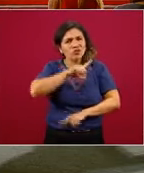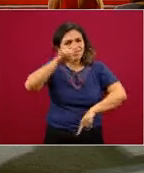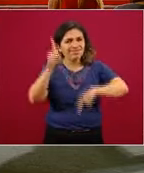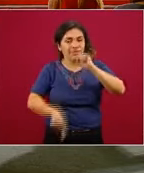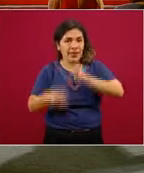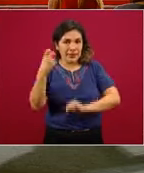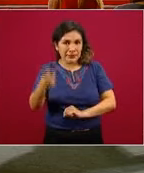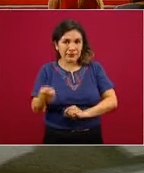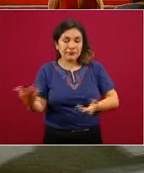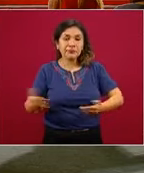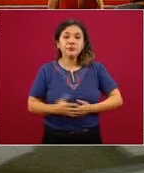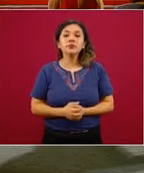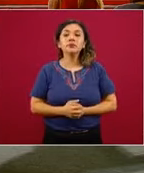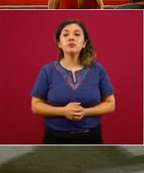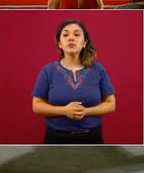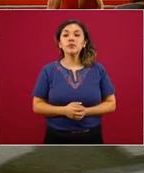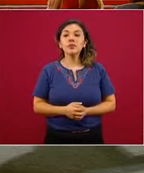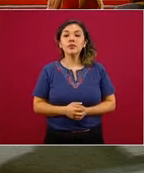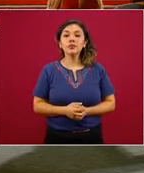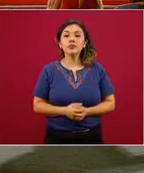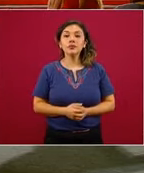Si me pasas la siguiente, por favor.